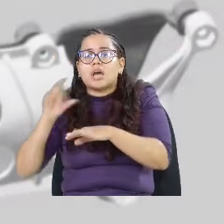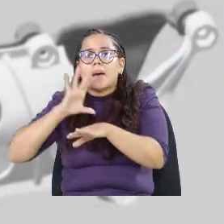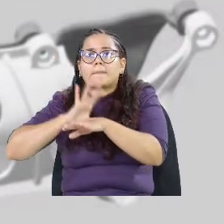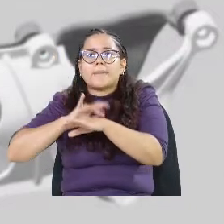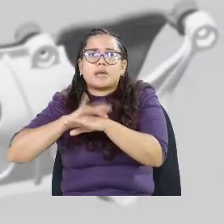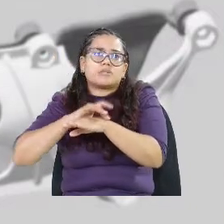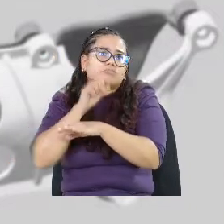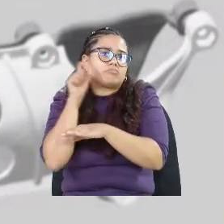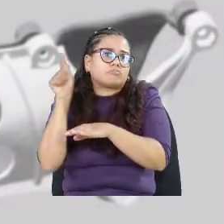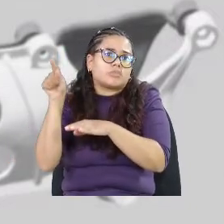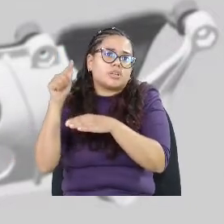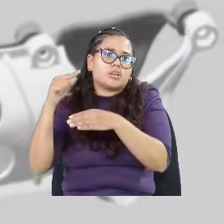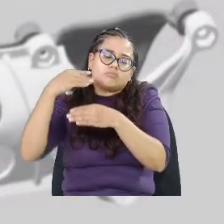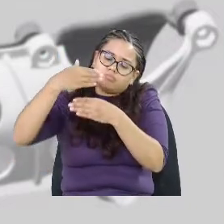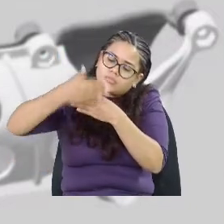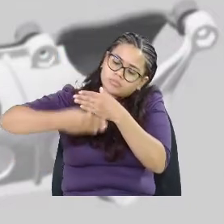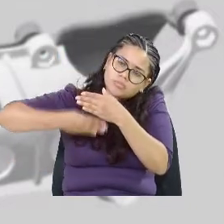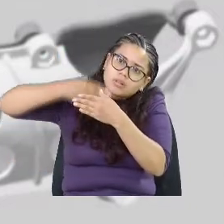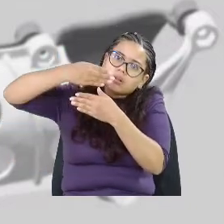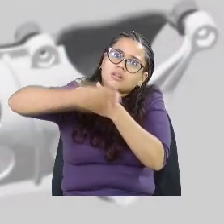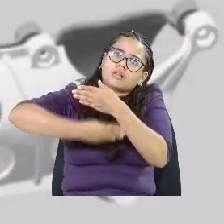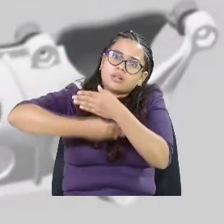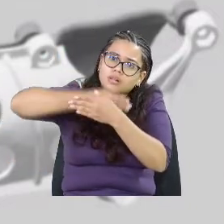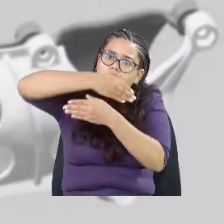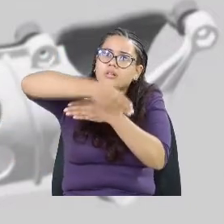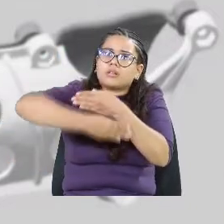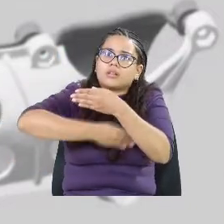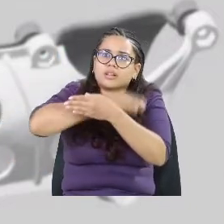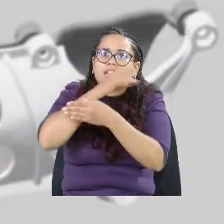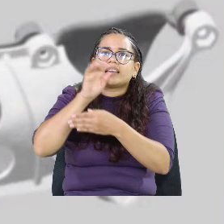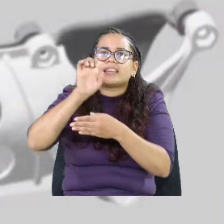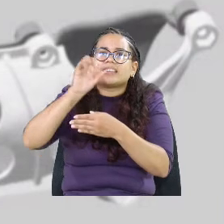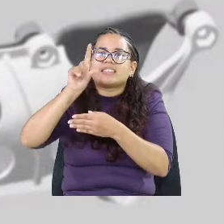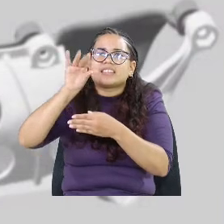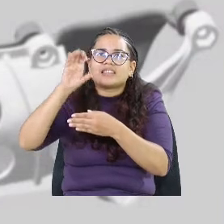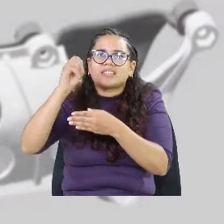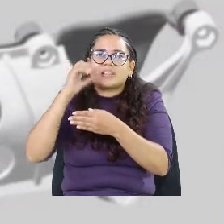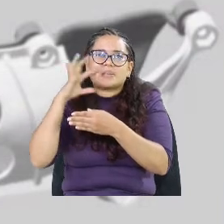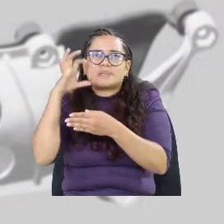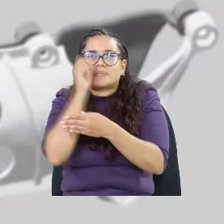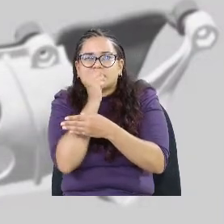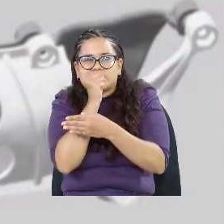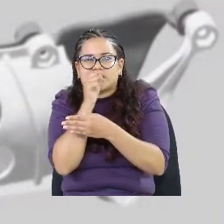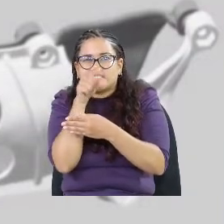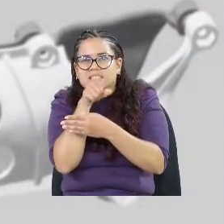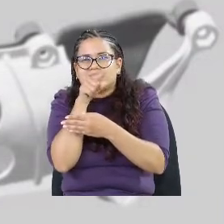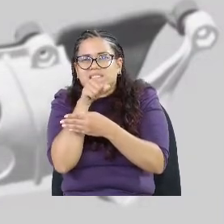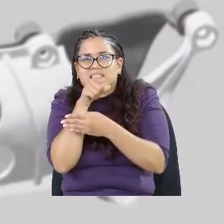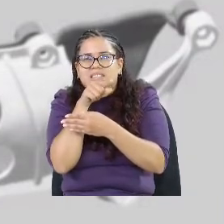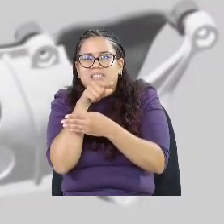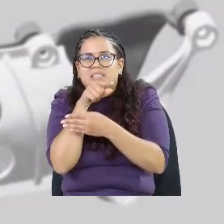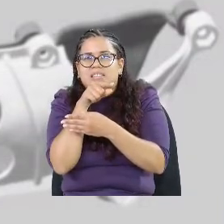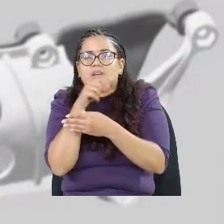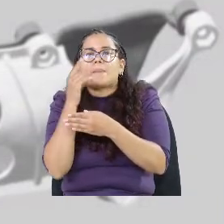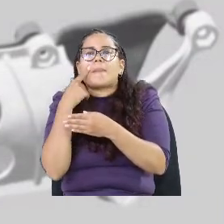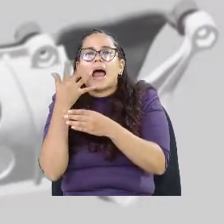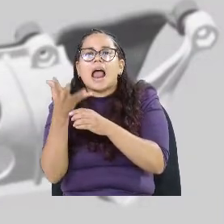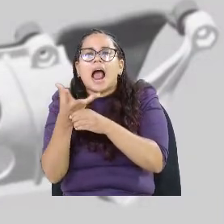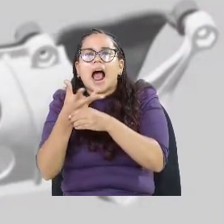venda a la persona con yeso. Si ven, es bastante